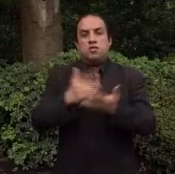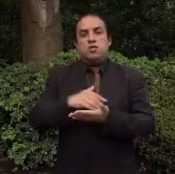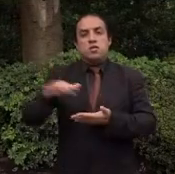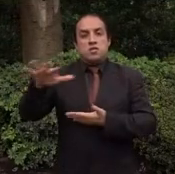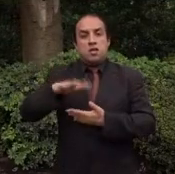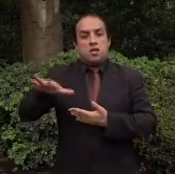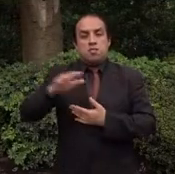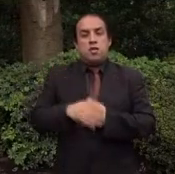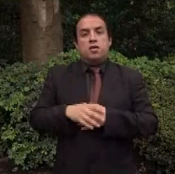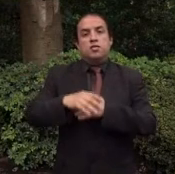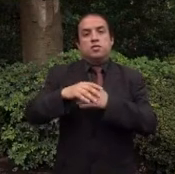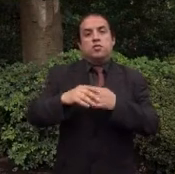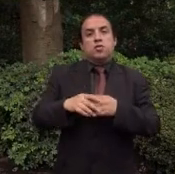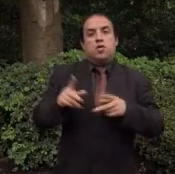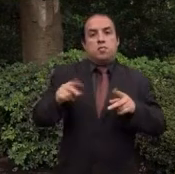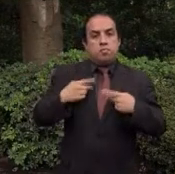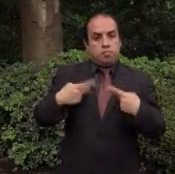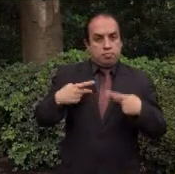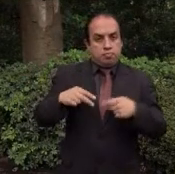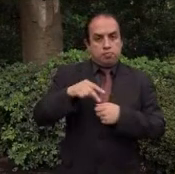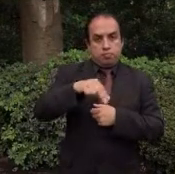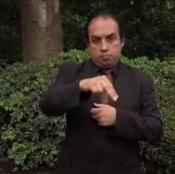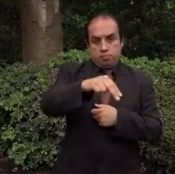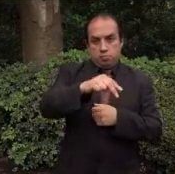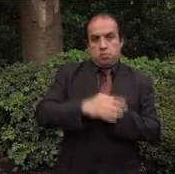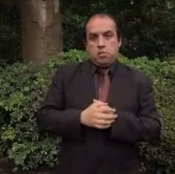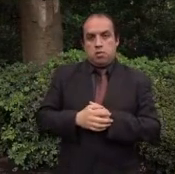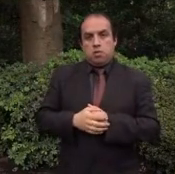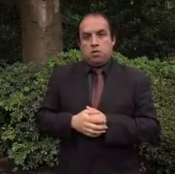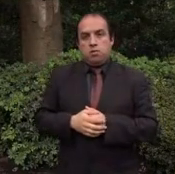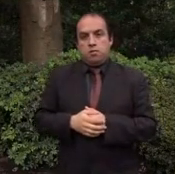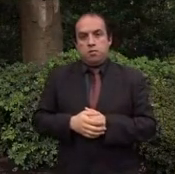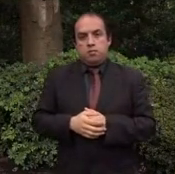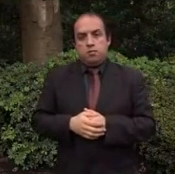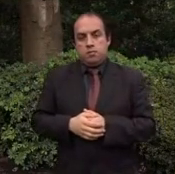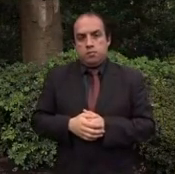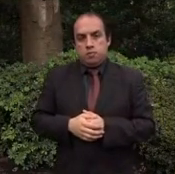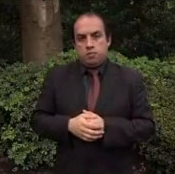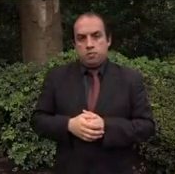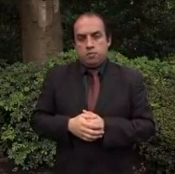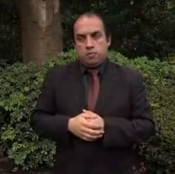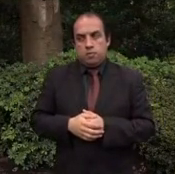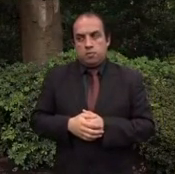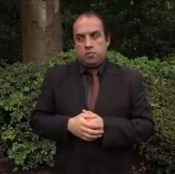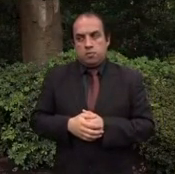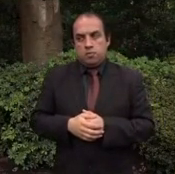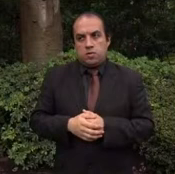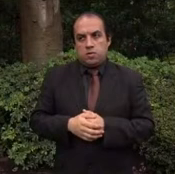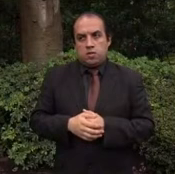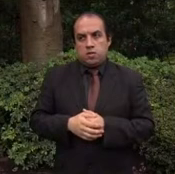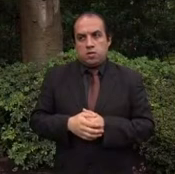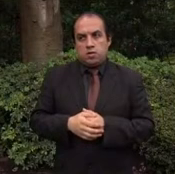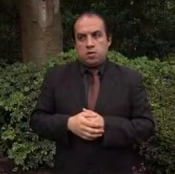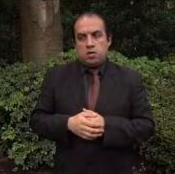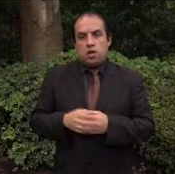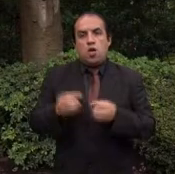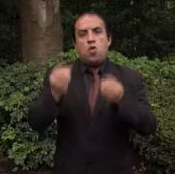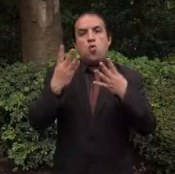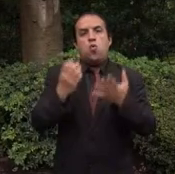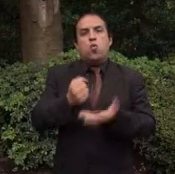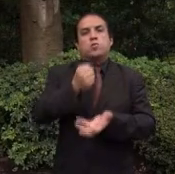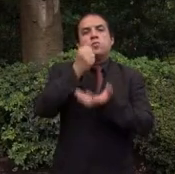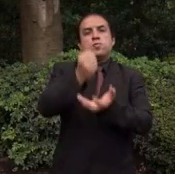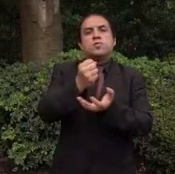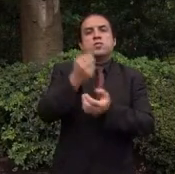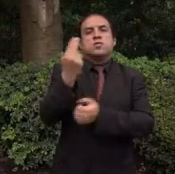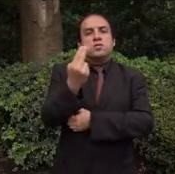que va a permitir la conectividad de la primera con la segunda sección. Esa obra en particular, doctora, ¿cuánto requiere de inversión?